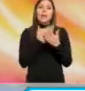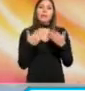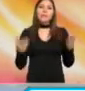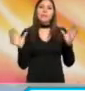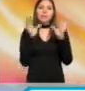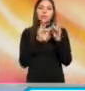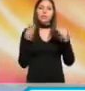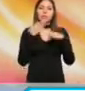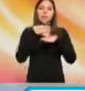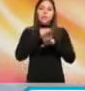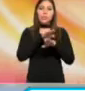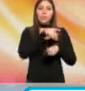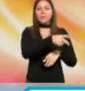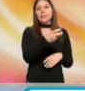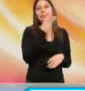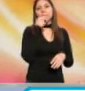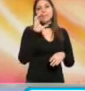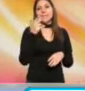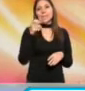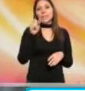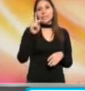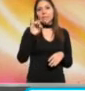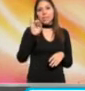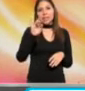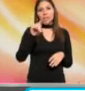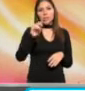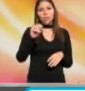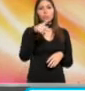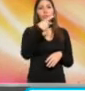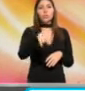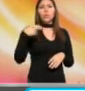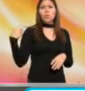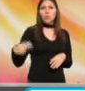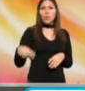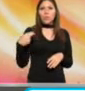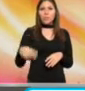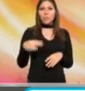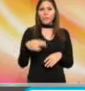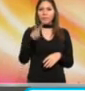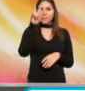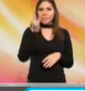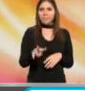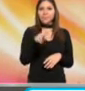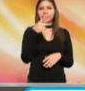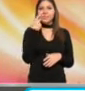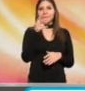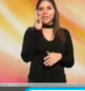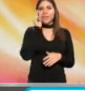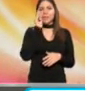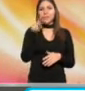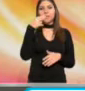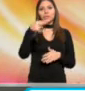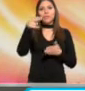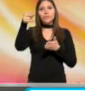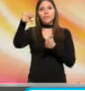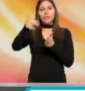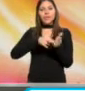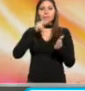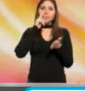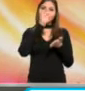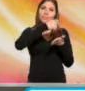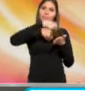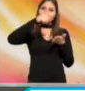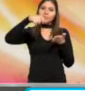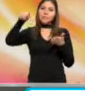de este Chespirito, ¿no? Sí. Perfecto. El nombre, por ejemplo, a mí me llamó mucho la atención. Aquí tenemos en pantalla la firma. Fíjense